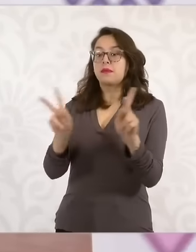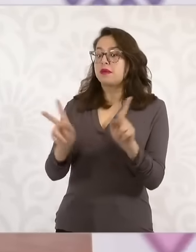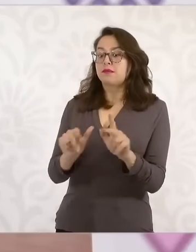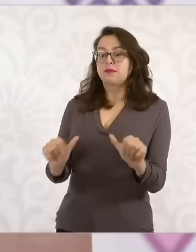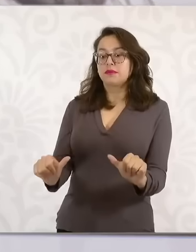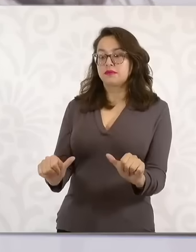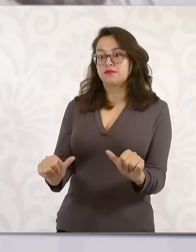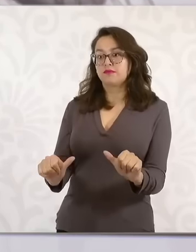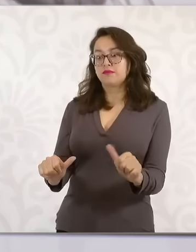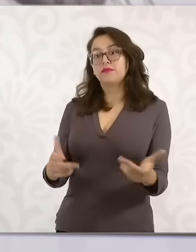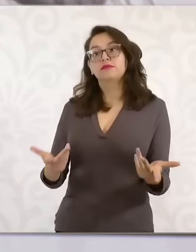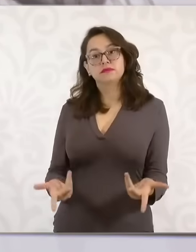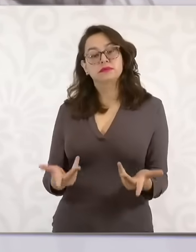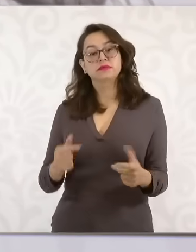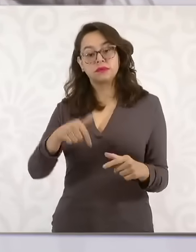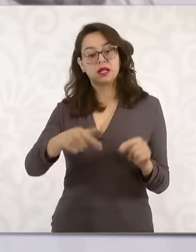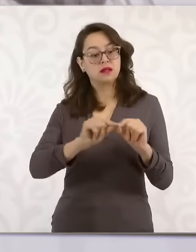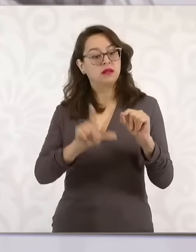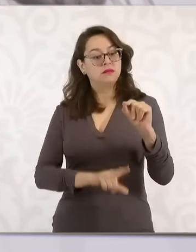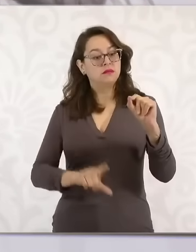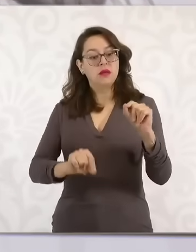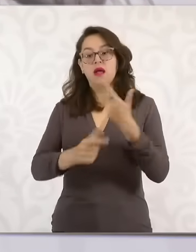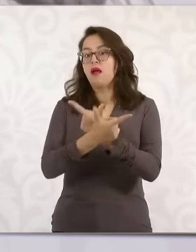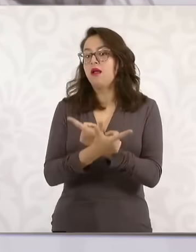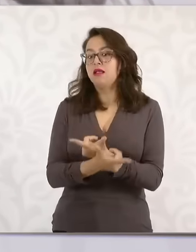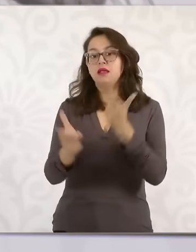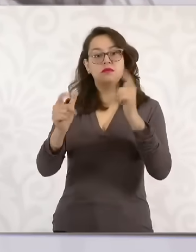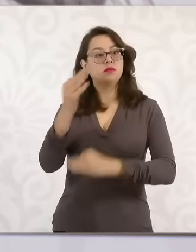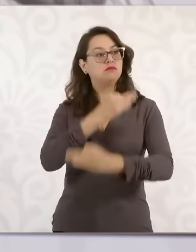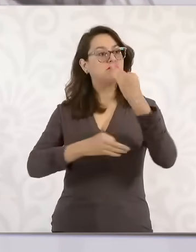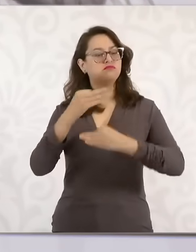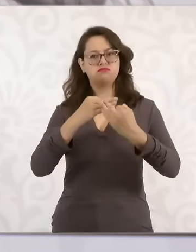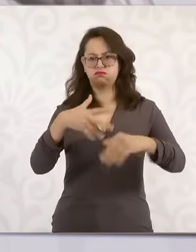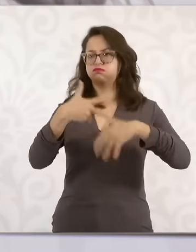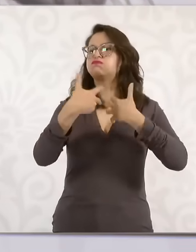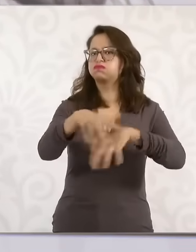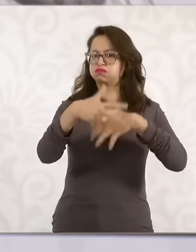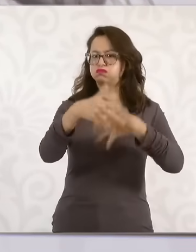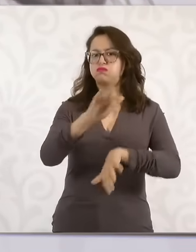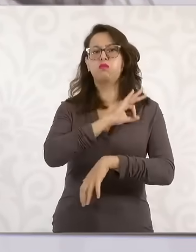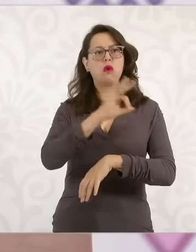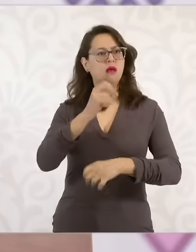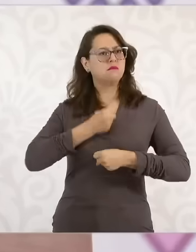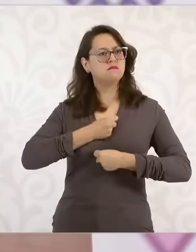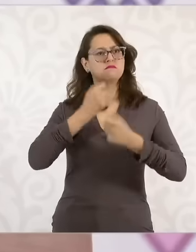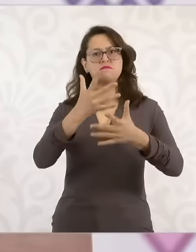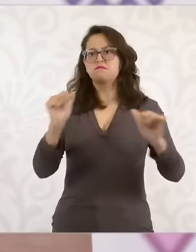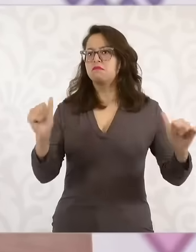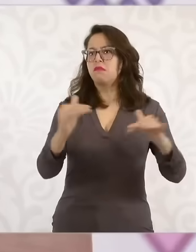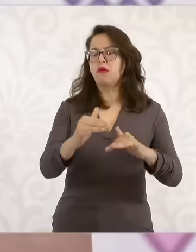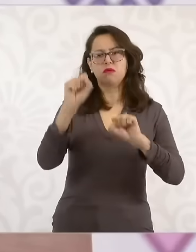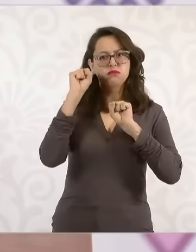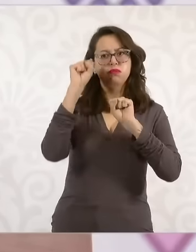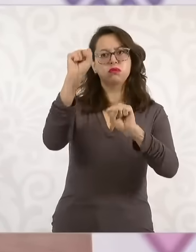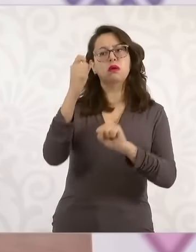país libre, aquí se respeta la libertad de expresión, de reunión, de manifestación, y siempre